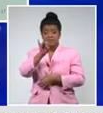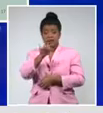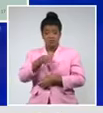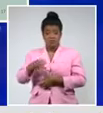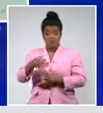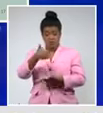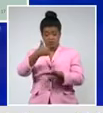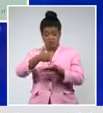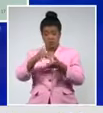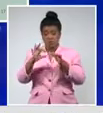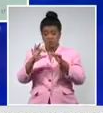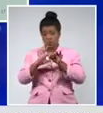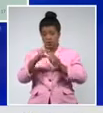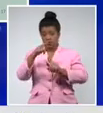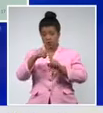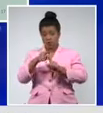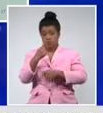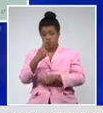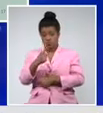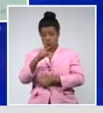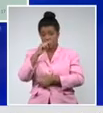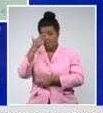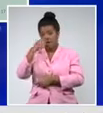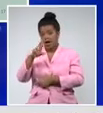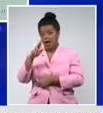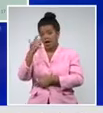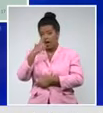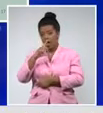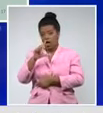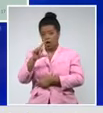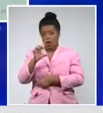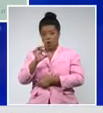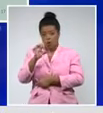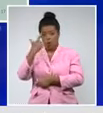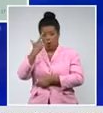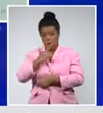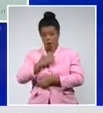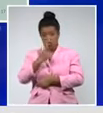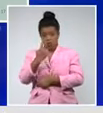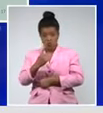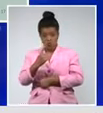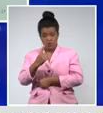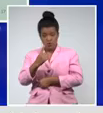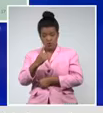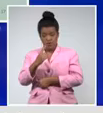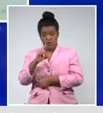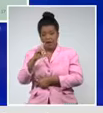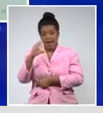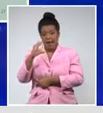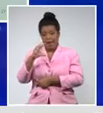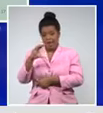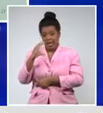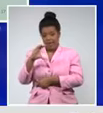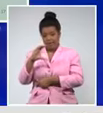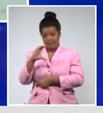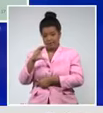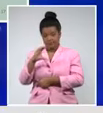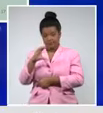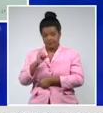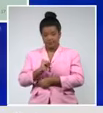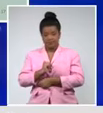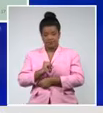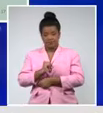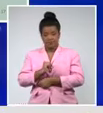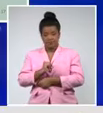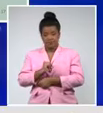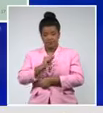Guantánamo, 1 en Baracoa y 1 en Caimanera. Hay que decir que autóctonos como